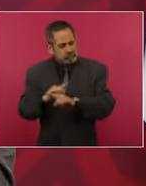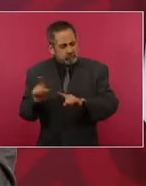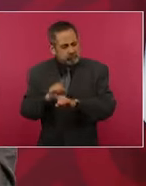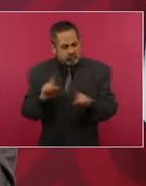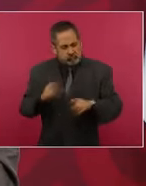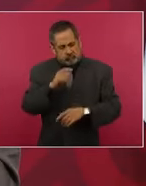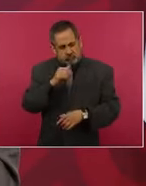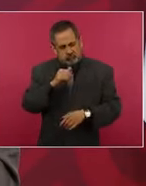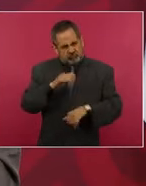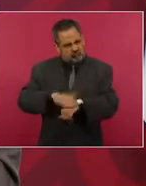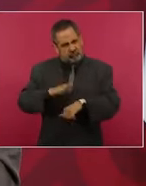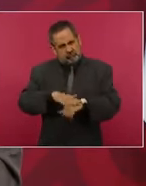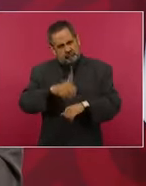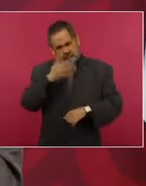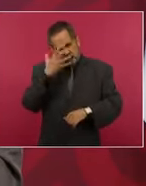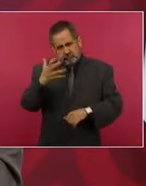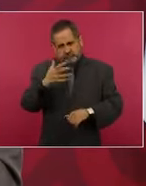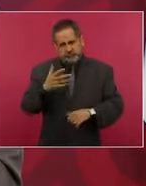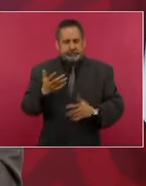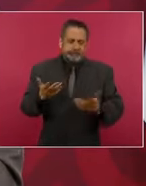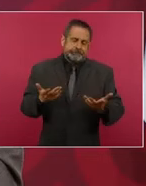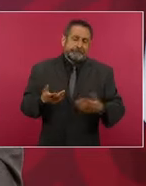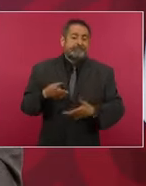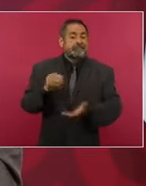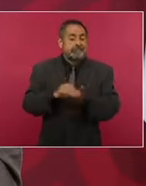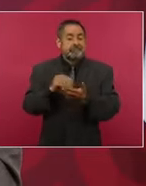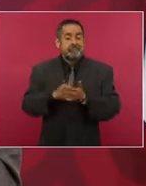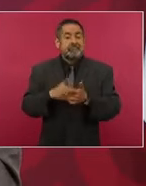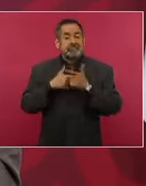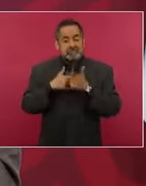Y eso siguió